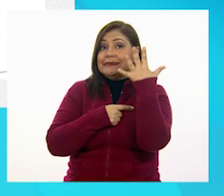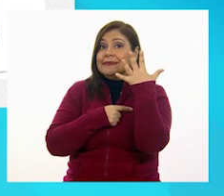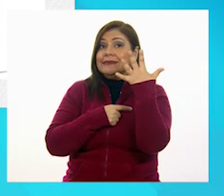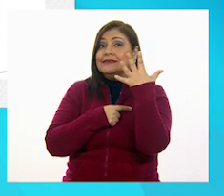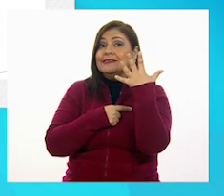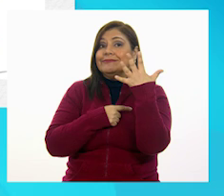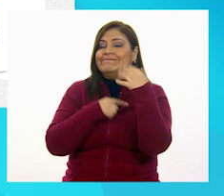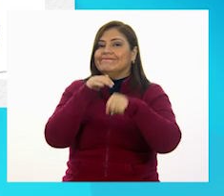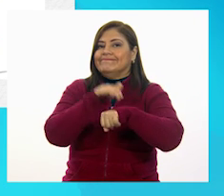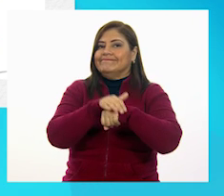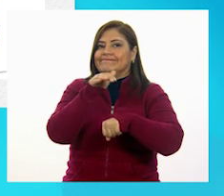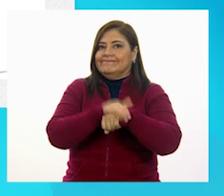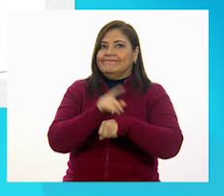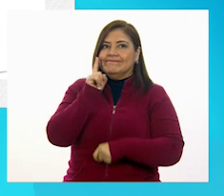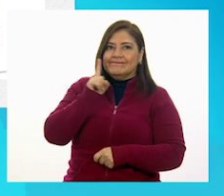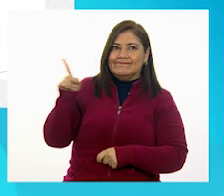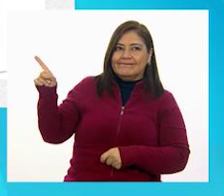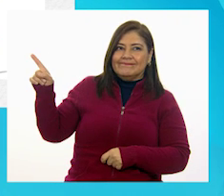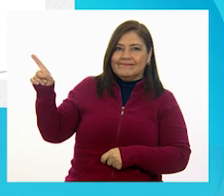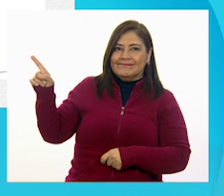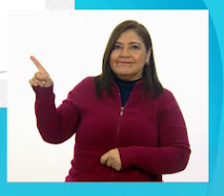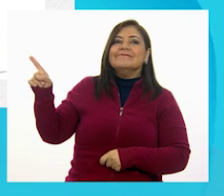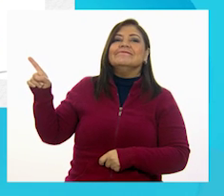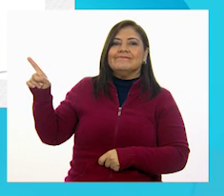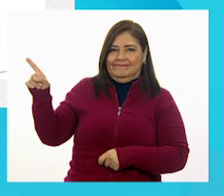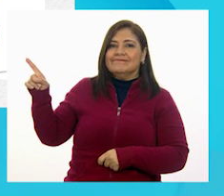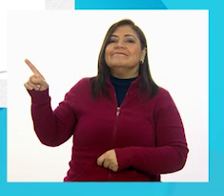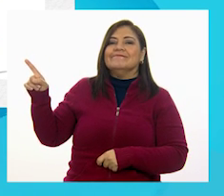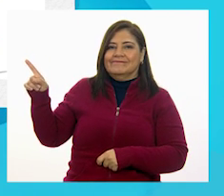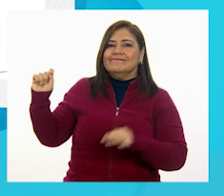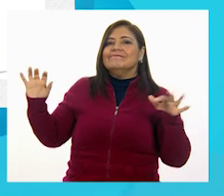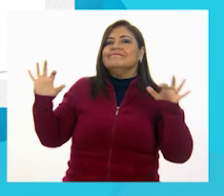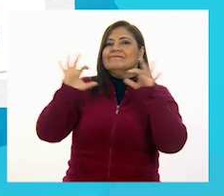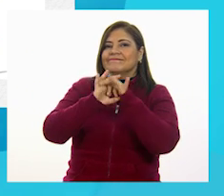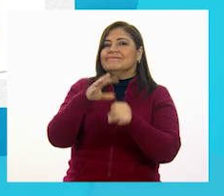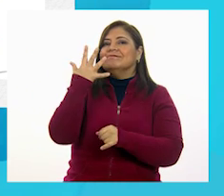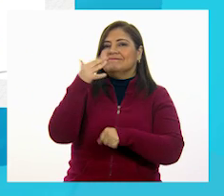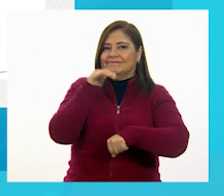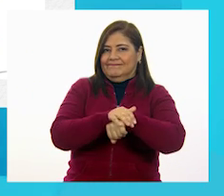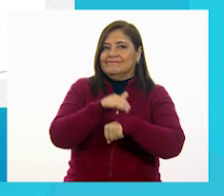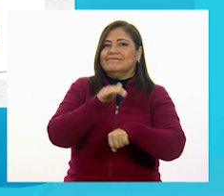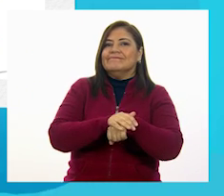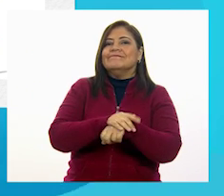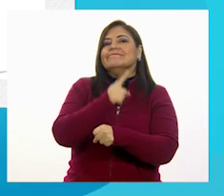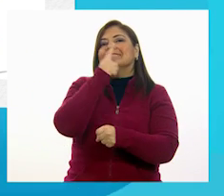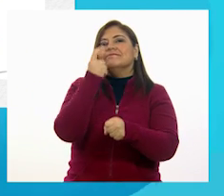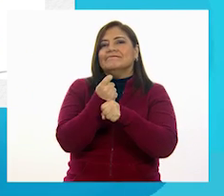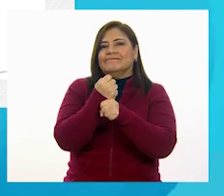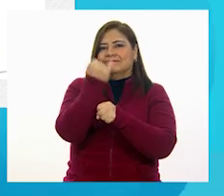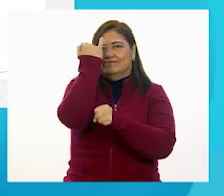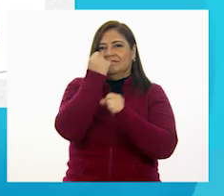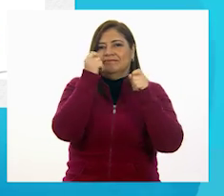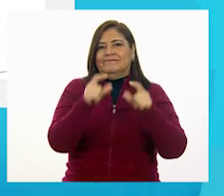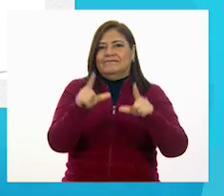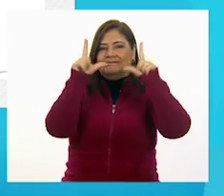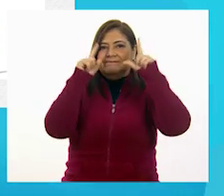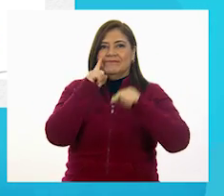1, 2, 3, 4, 5. 5 amigos. Sí, 5 amigos. O sea, ¿qué corresponde a la primera imagen?